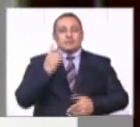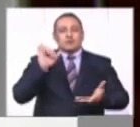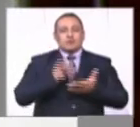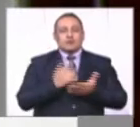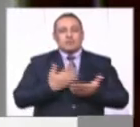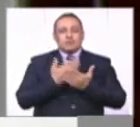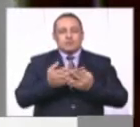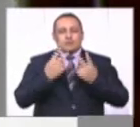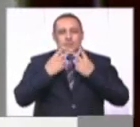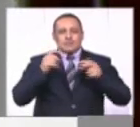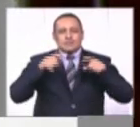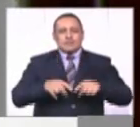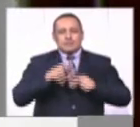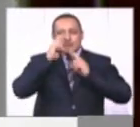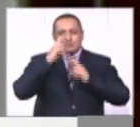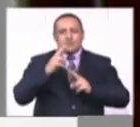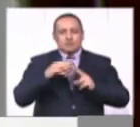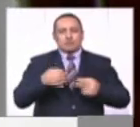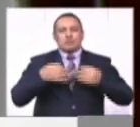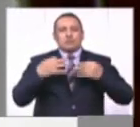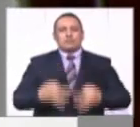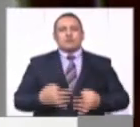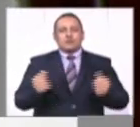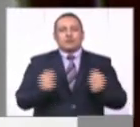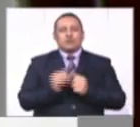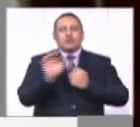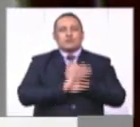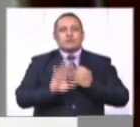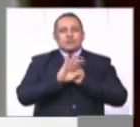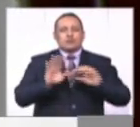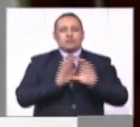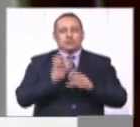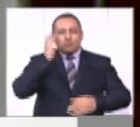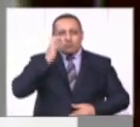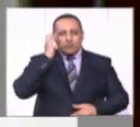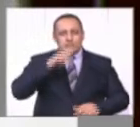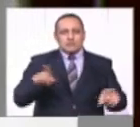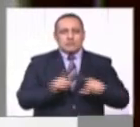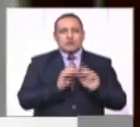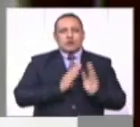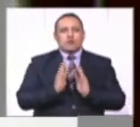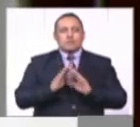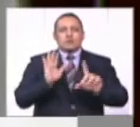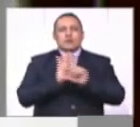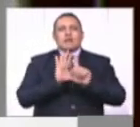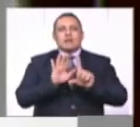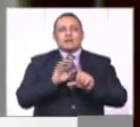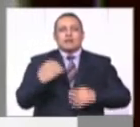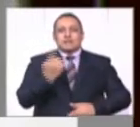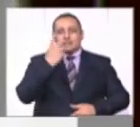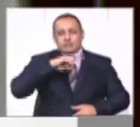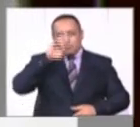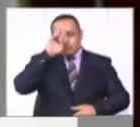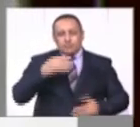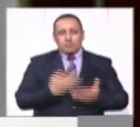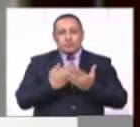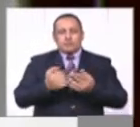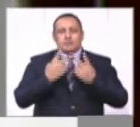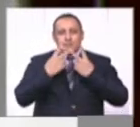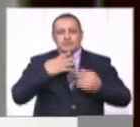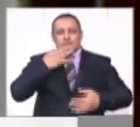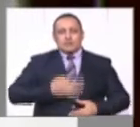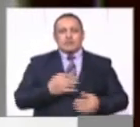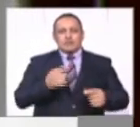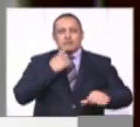impone un deber de respeto cumplimiento y defensa de la Constitución y del ordenamiento jurídico de la nación situación que evidentemente